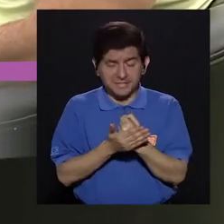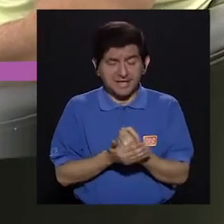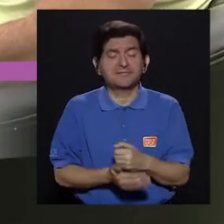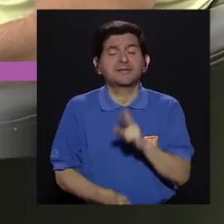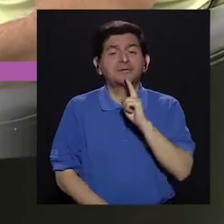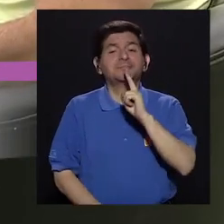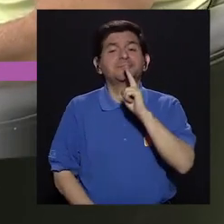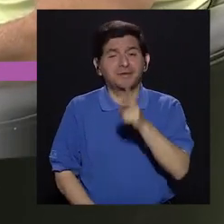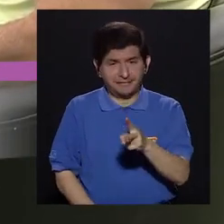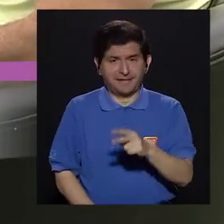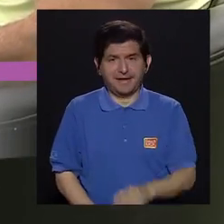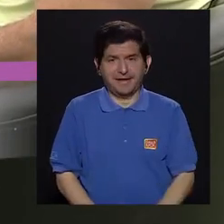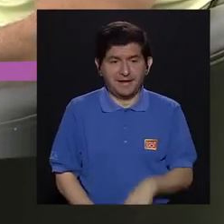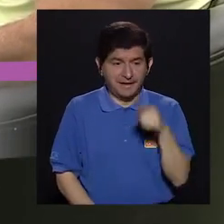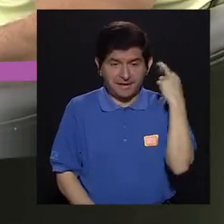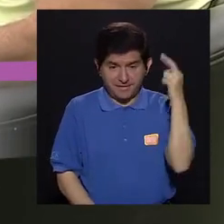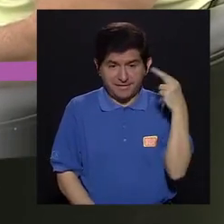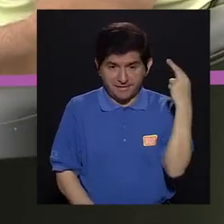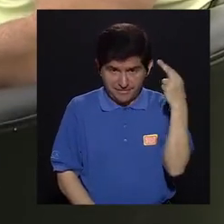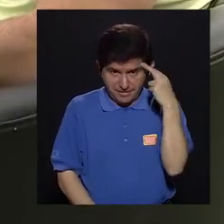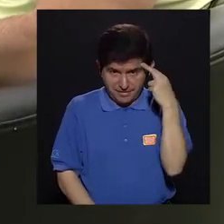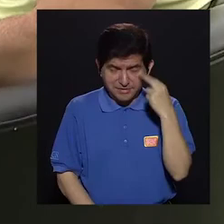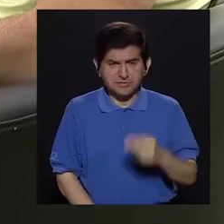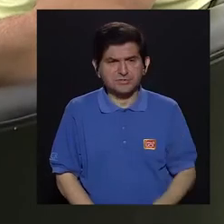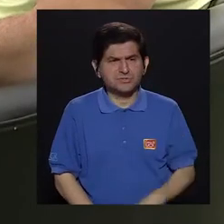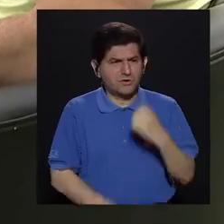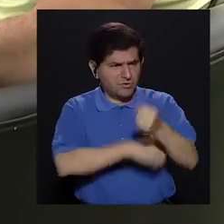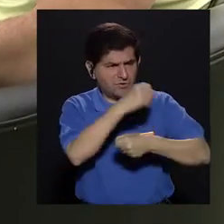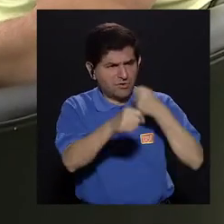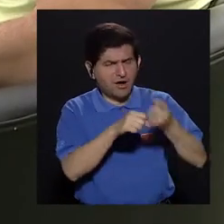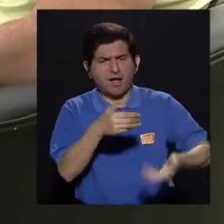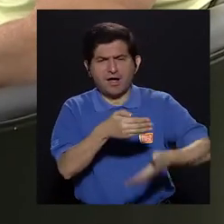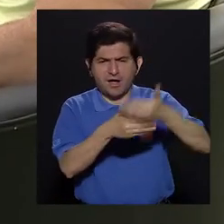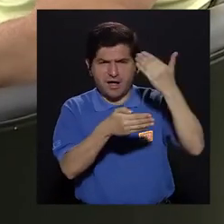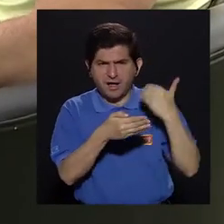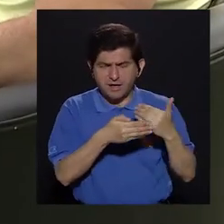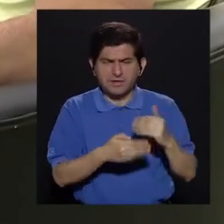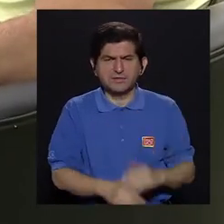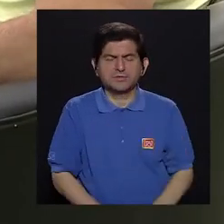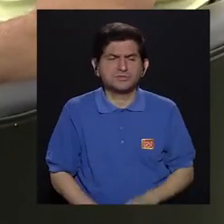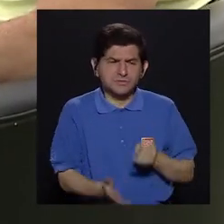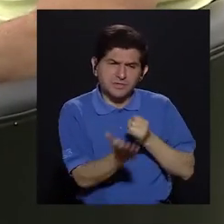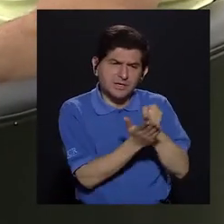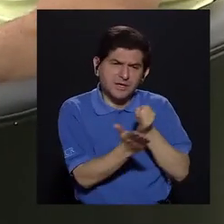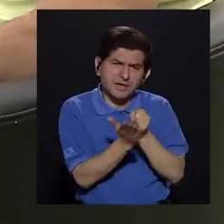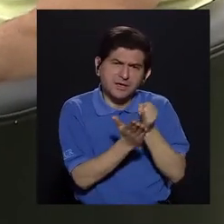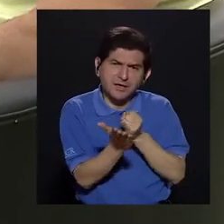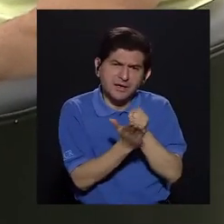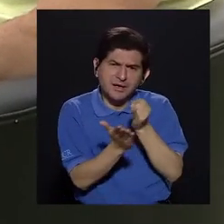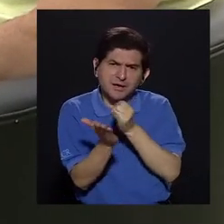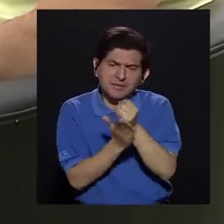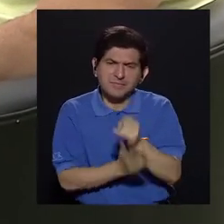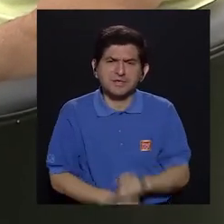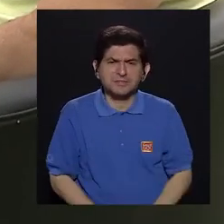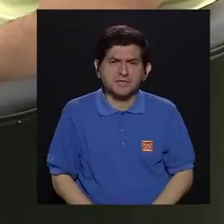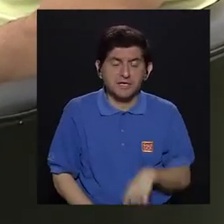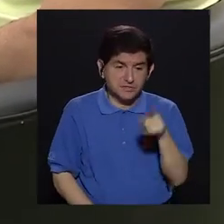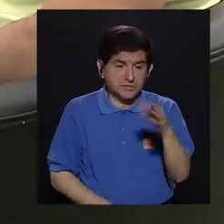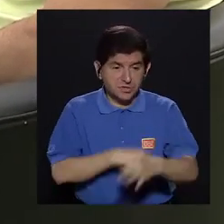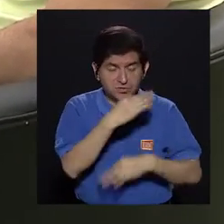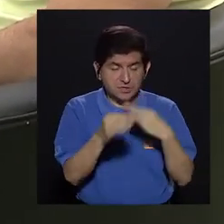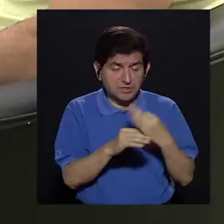es cierto, y eso fue lo que motivó hace unos años una investigación